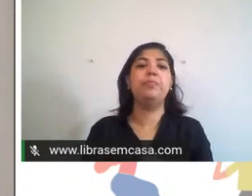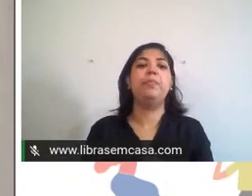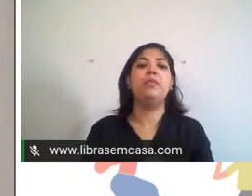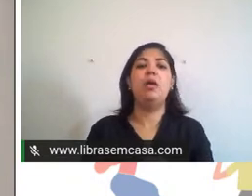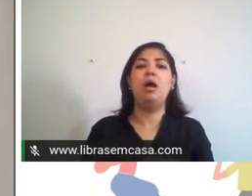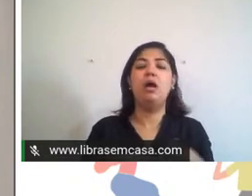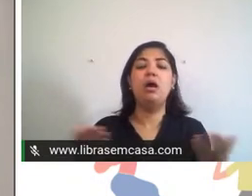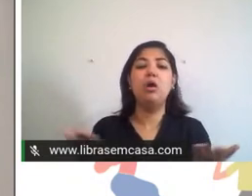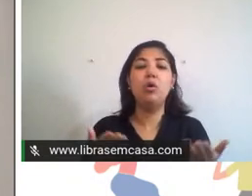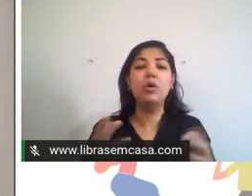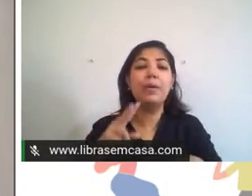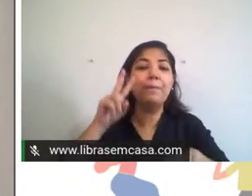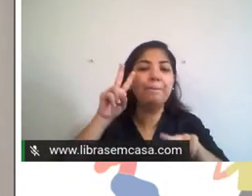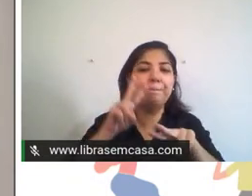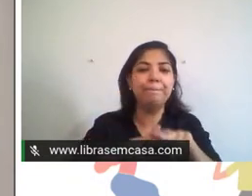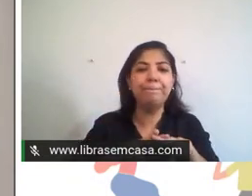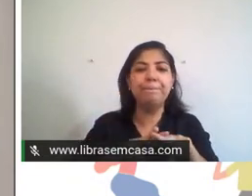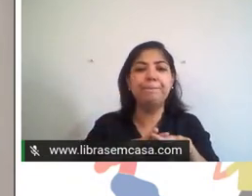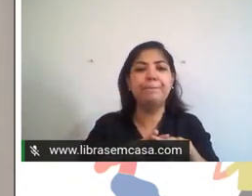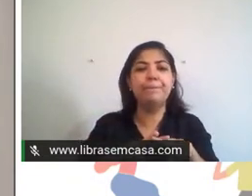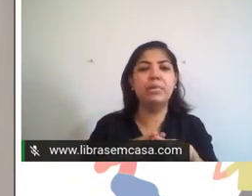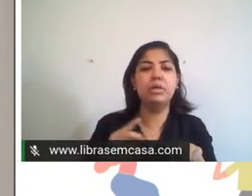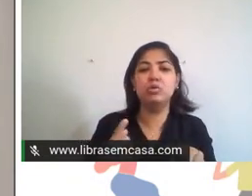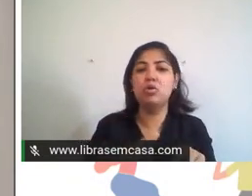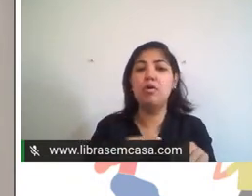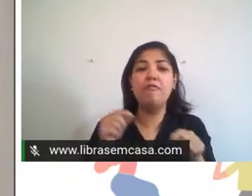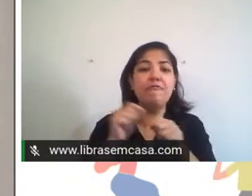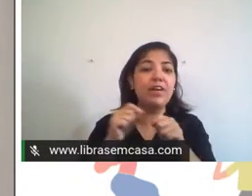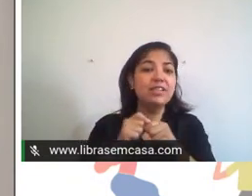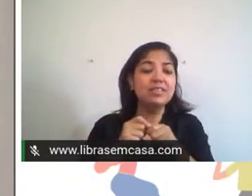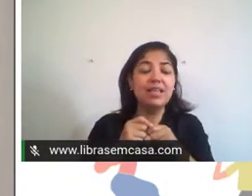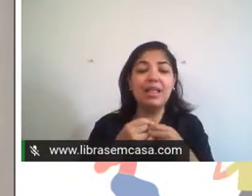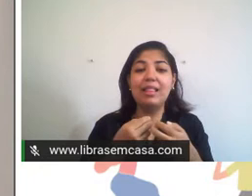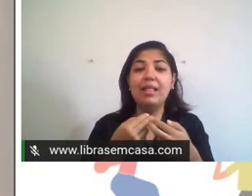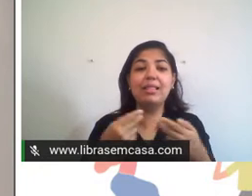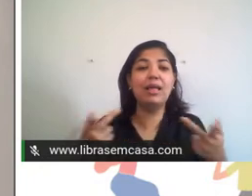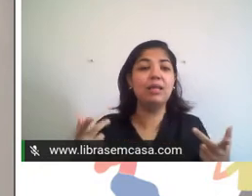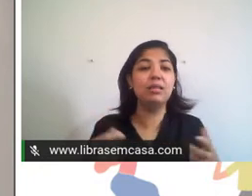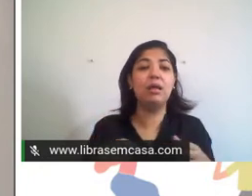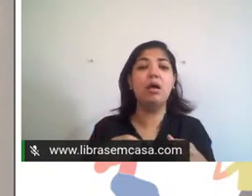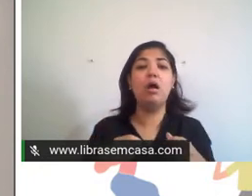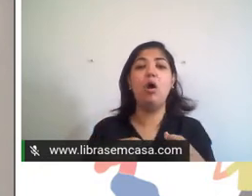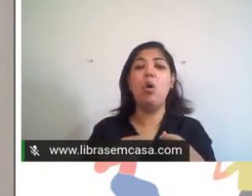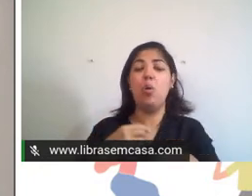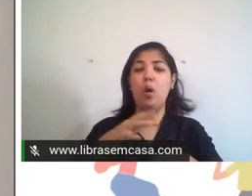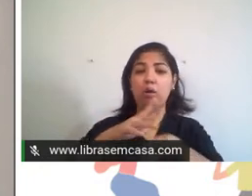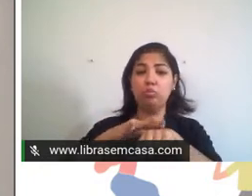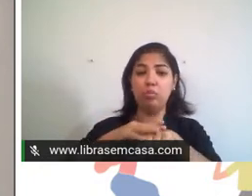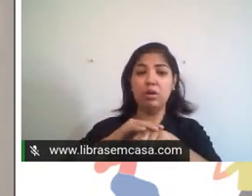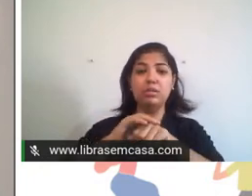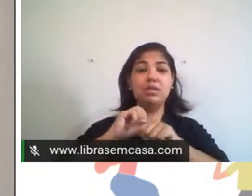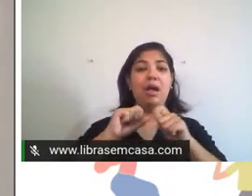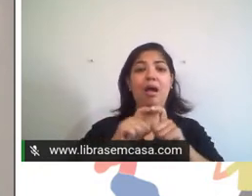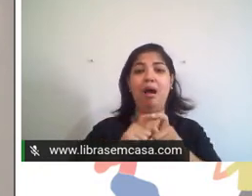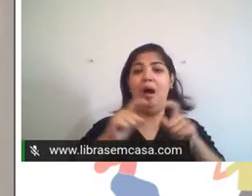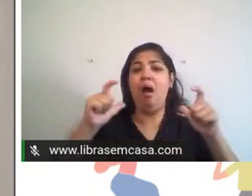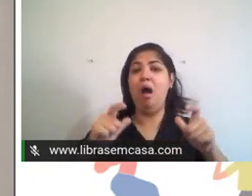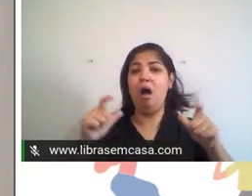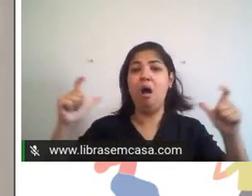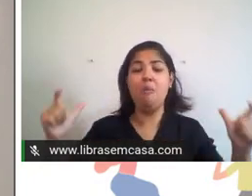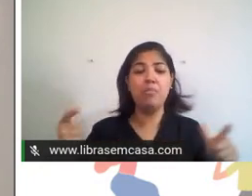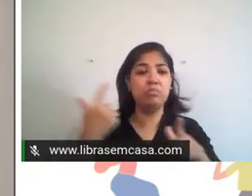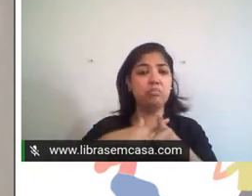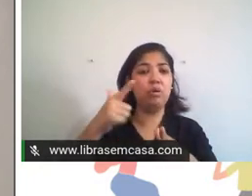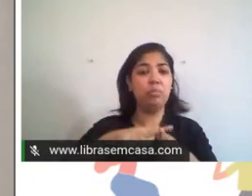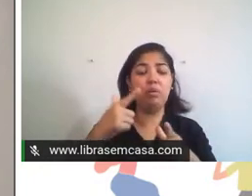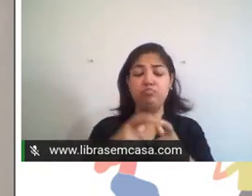encerrados y encerradas y no para de crecer el daño y no para de crecer este empujón hacia el colapso al que nos están